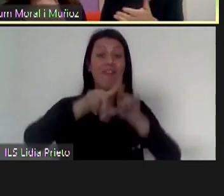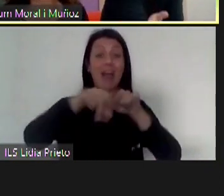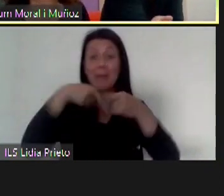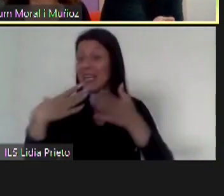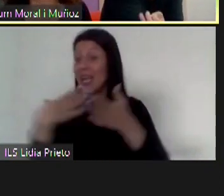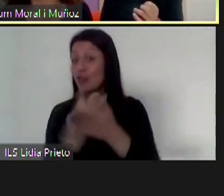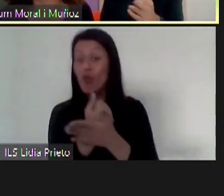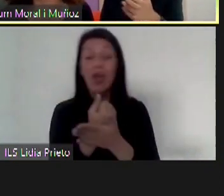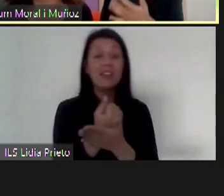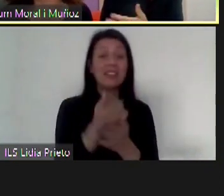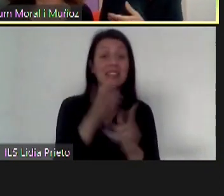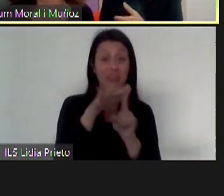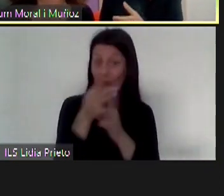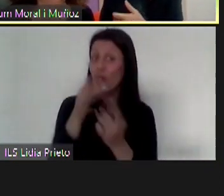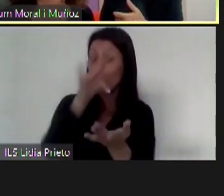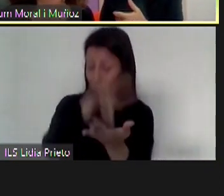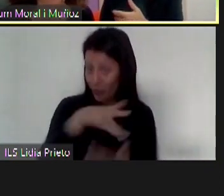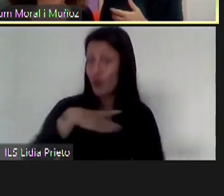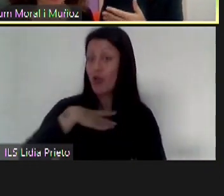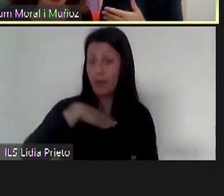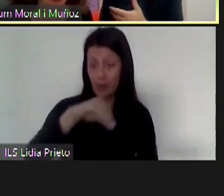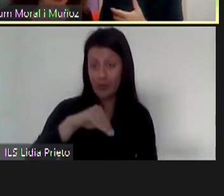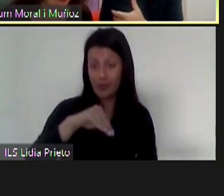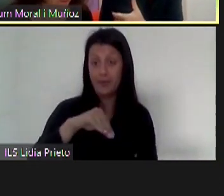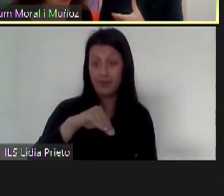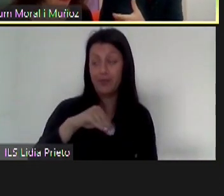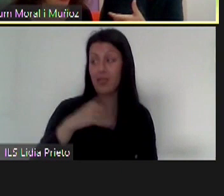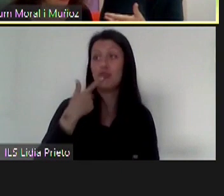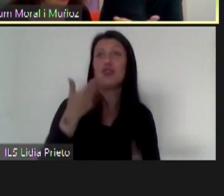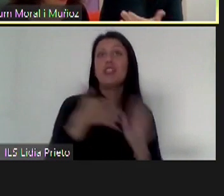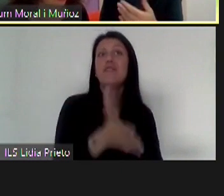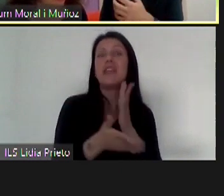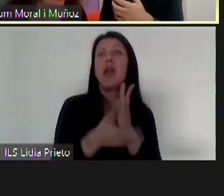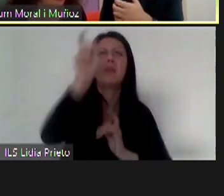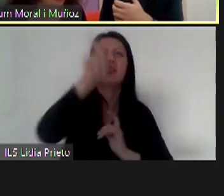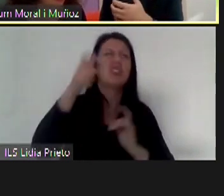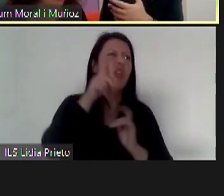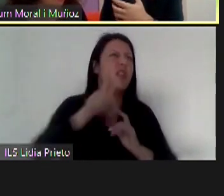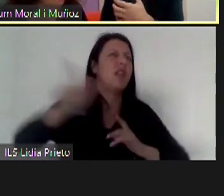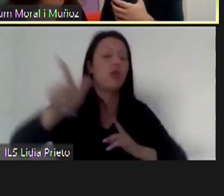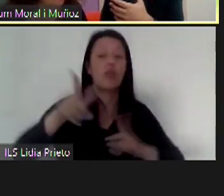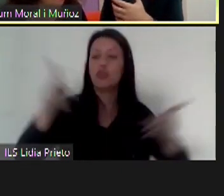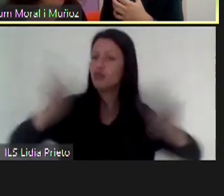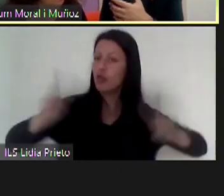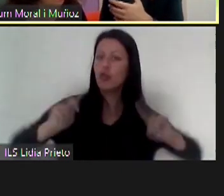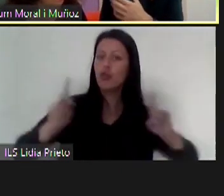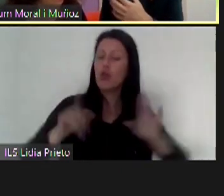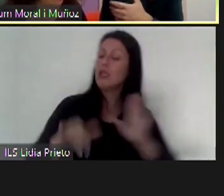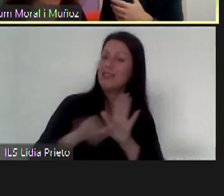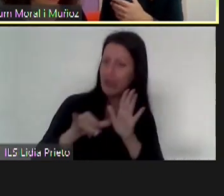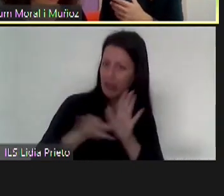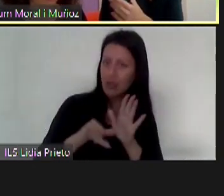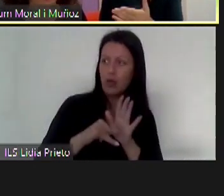haber casos y no es algo que tengamos que tener tan ajeno, porque es una realidad que tenemos ahí y que tenemos que ser